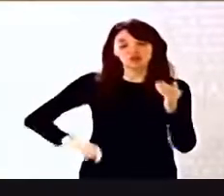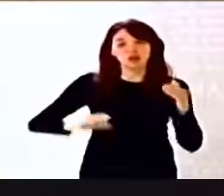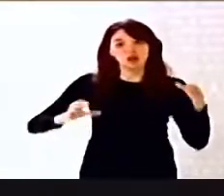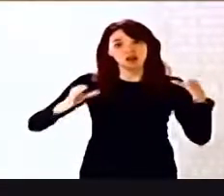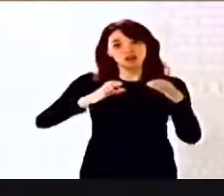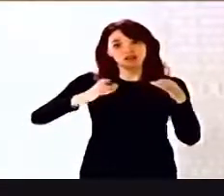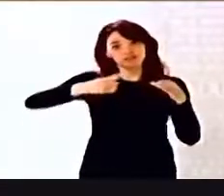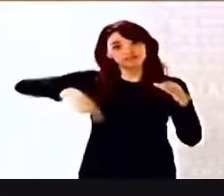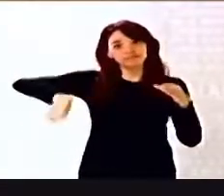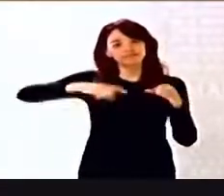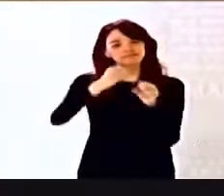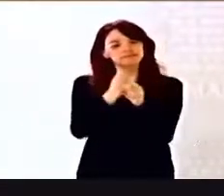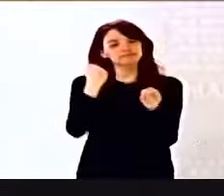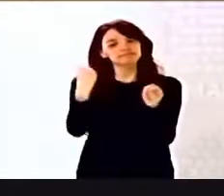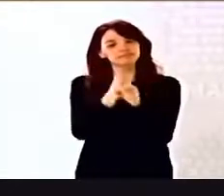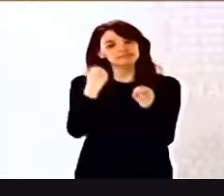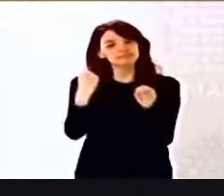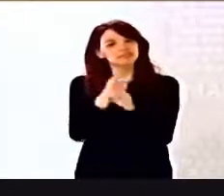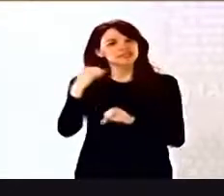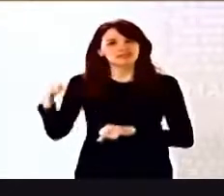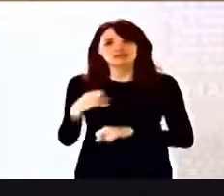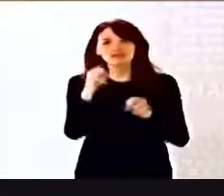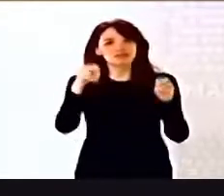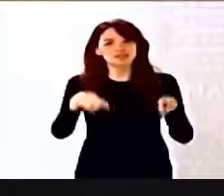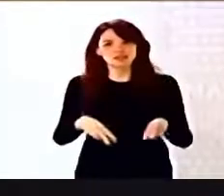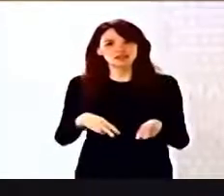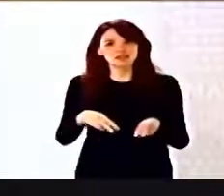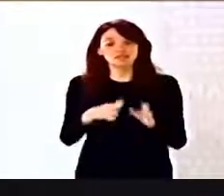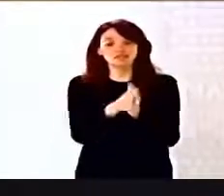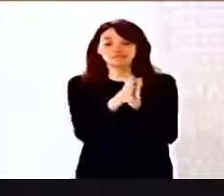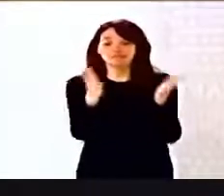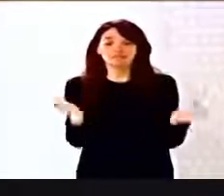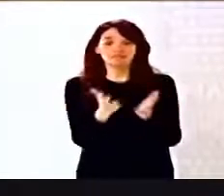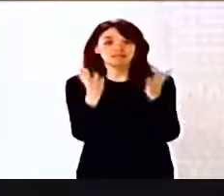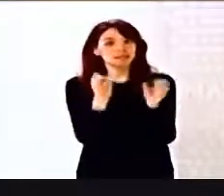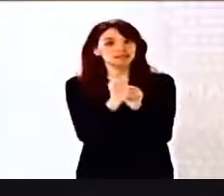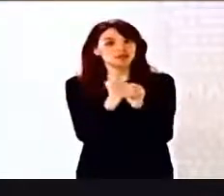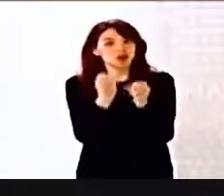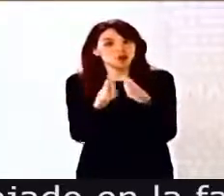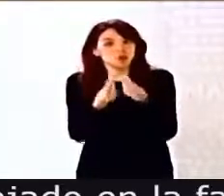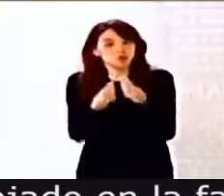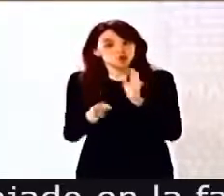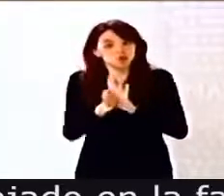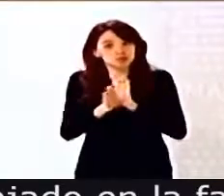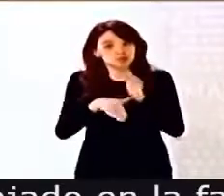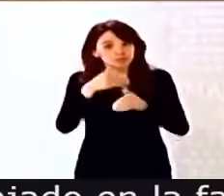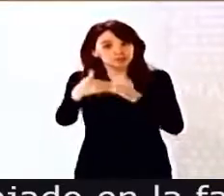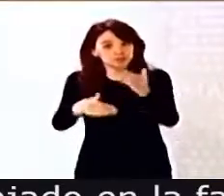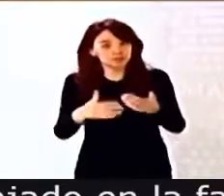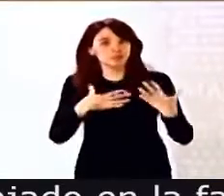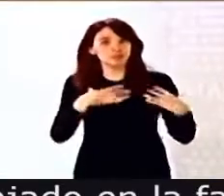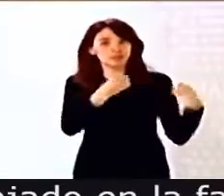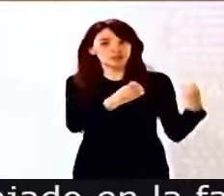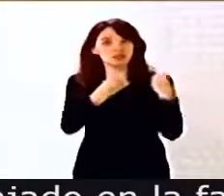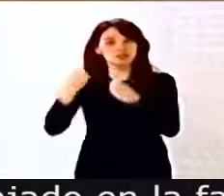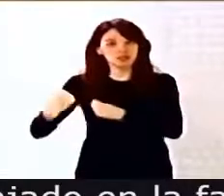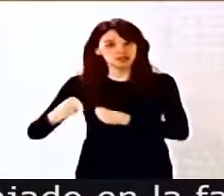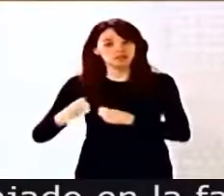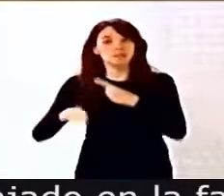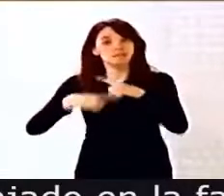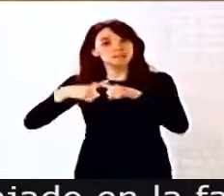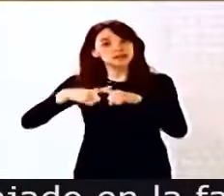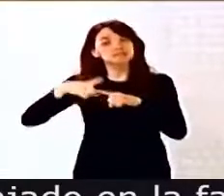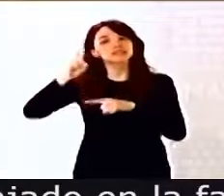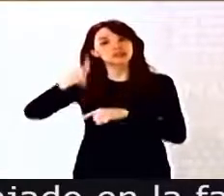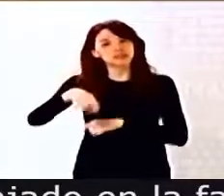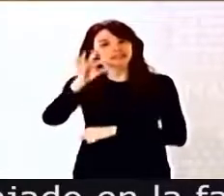han trabajado incansablemente en esta fase 0 y animarles a seguir trabajando junto a la Administración sanitaria, junto al Servicio